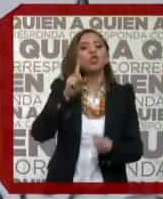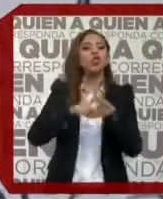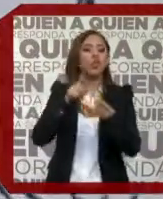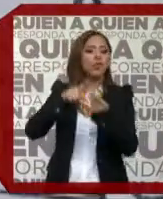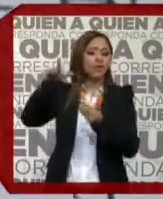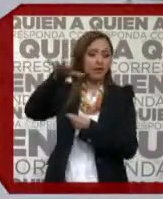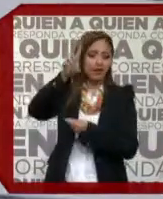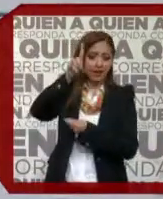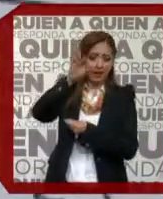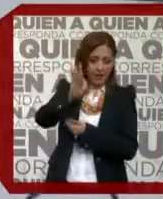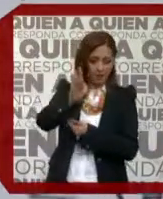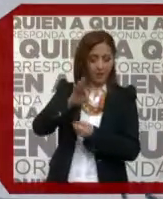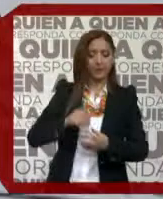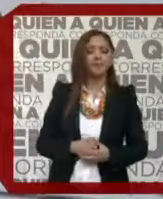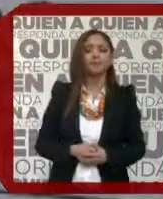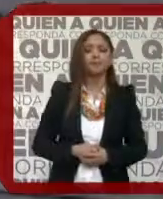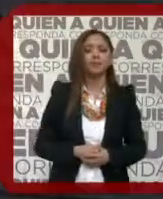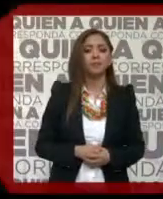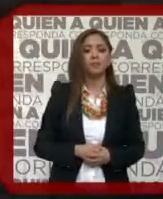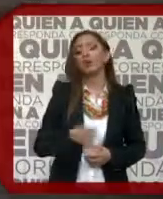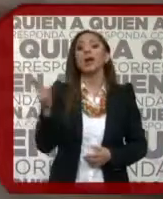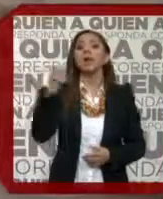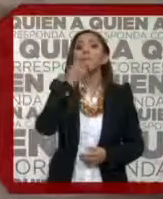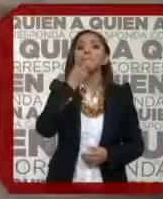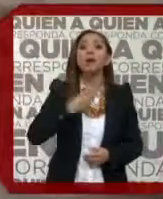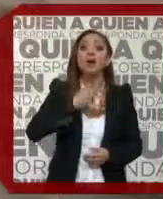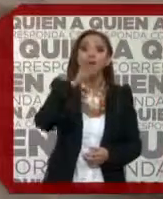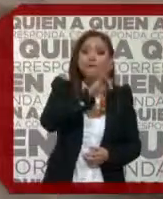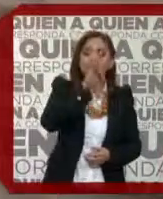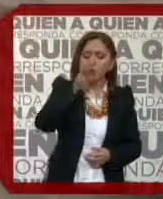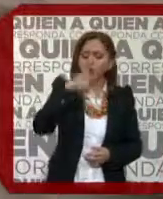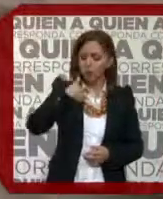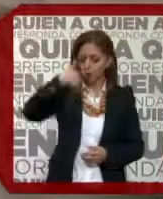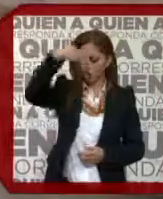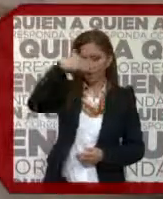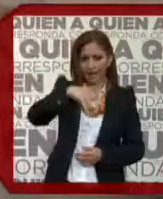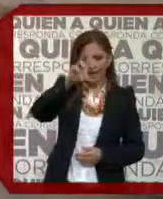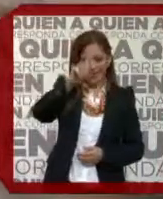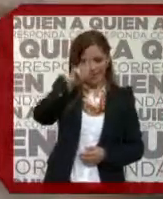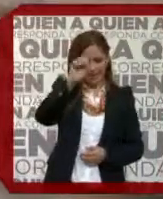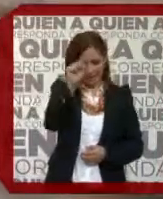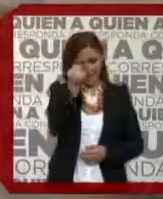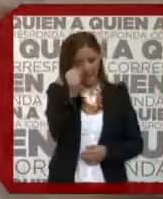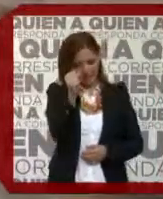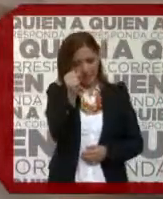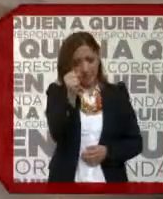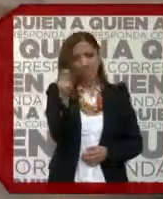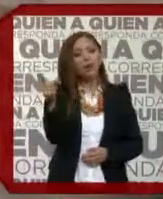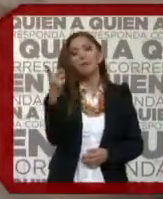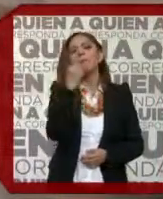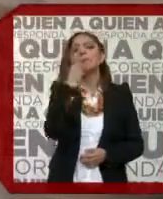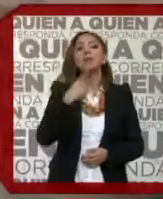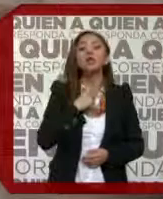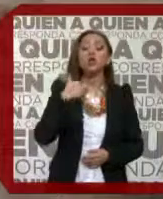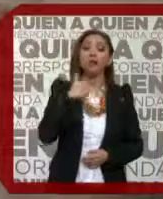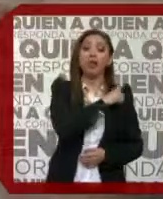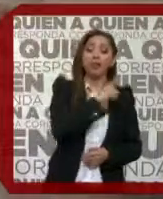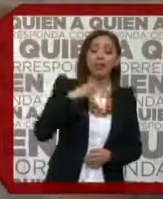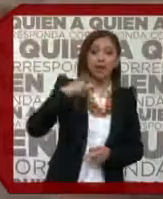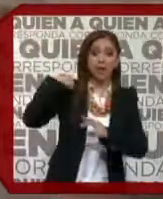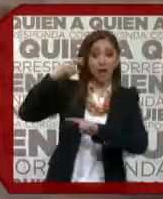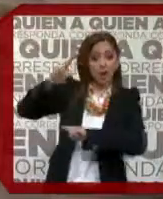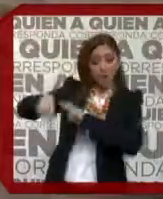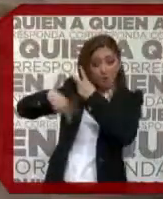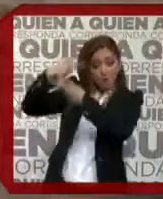Federal. Poniéndome que la fecha de vencimiento es hasta el 30 de septiembre y diciéndome que tendría que acudir a un